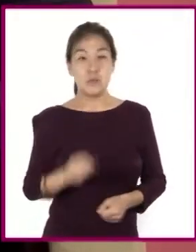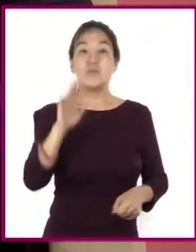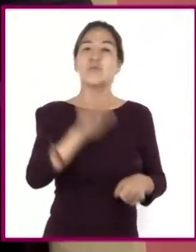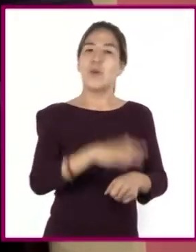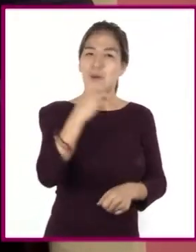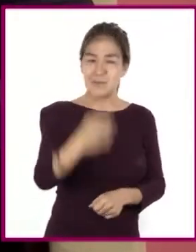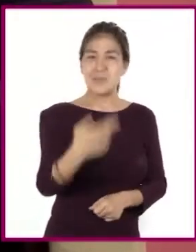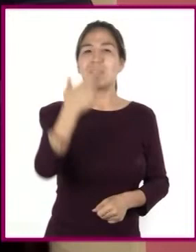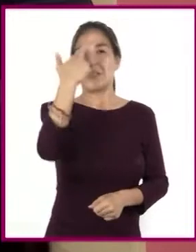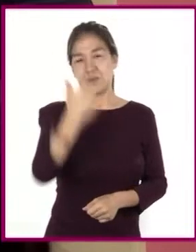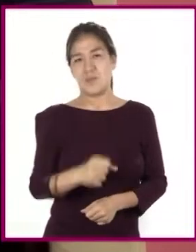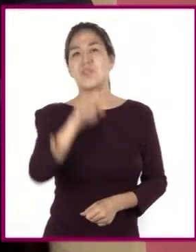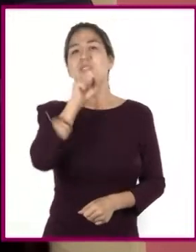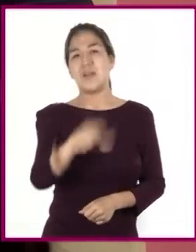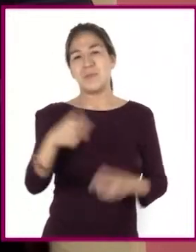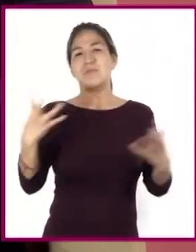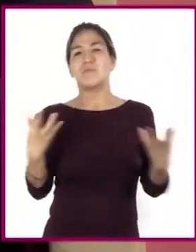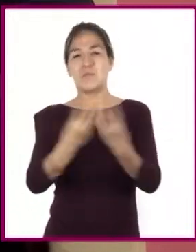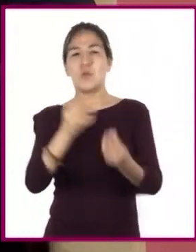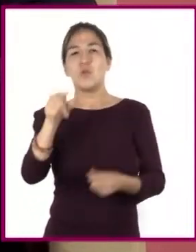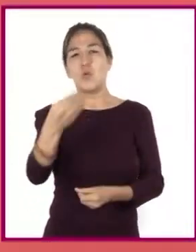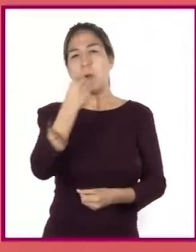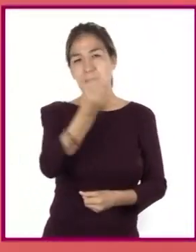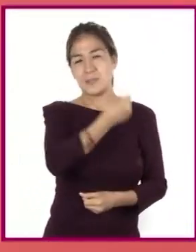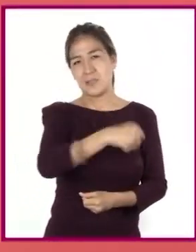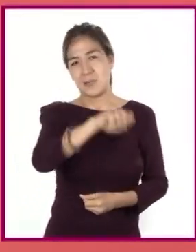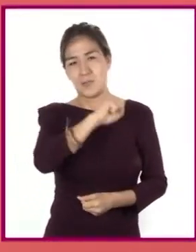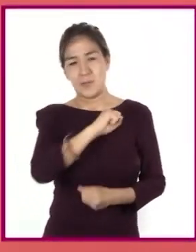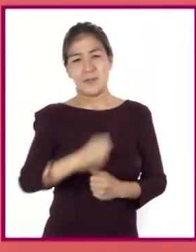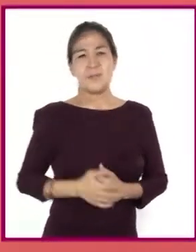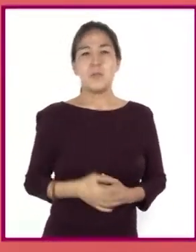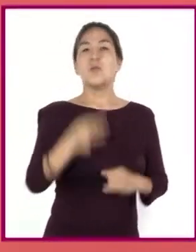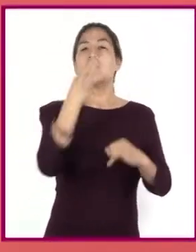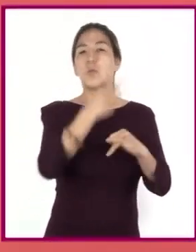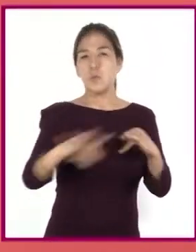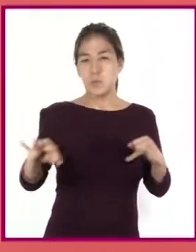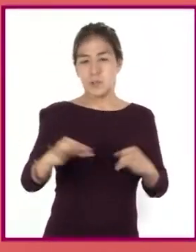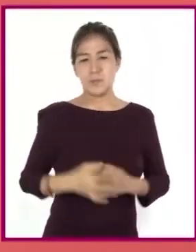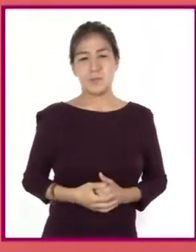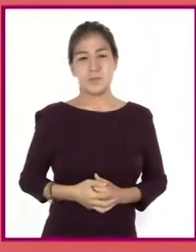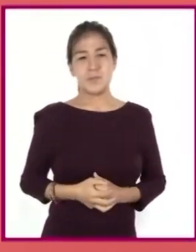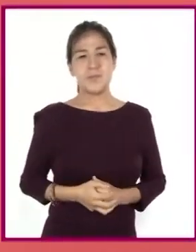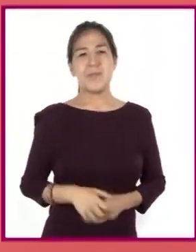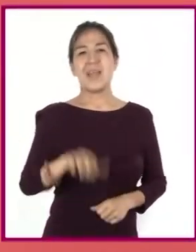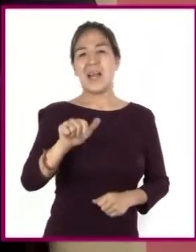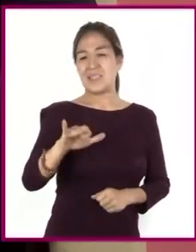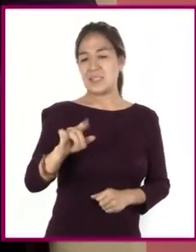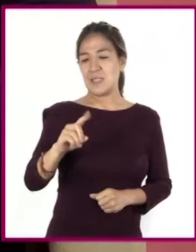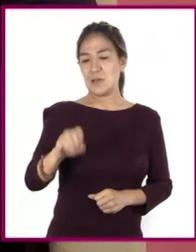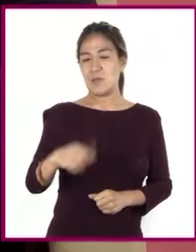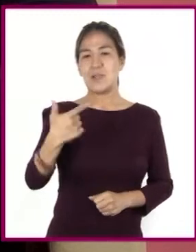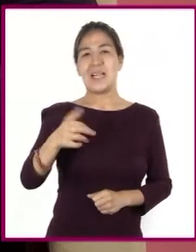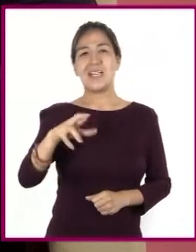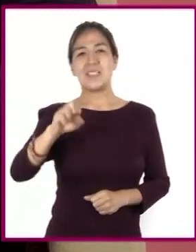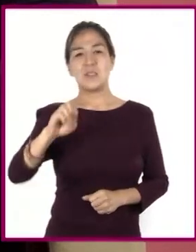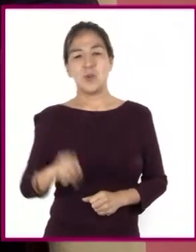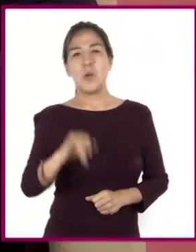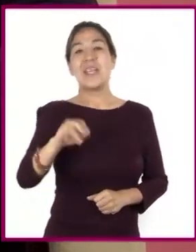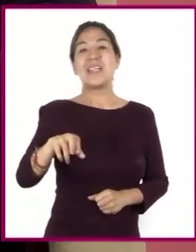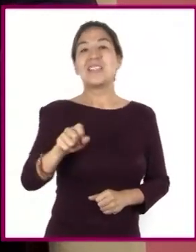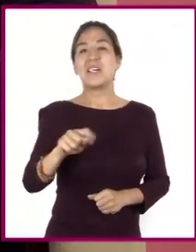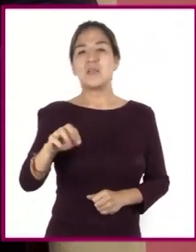parte importante de una alimentación saludable. Y por último, los ácidos grasos insaturados pueden